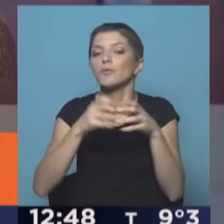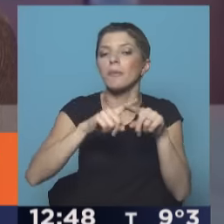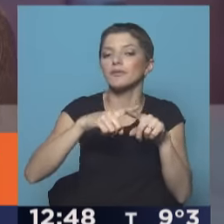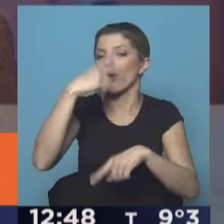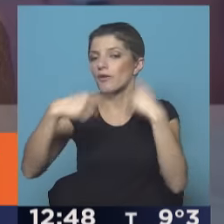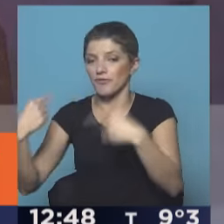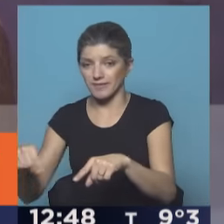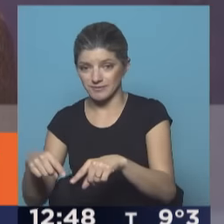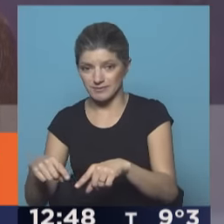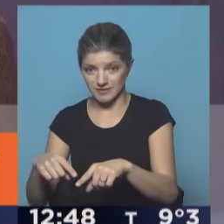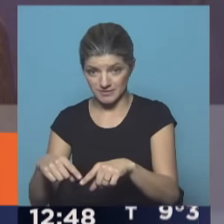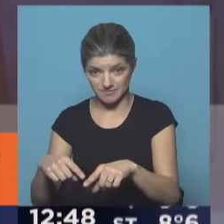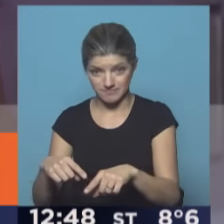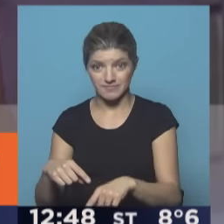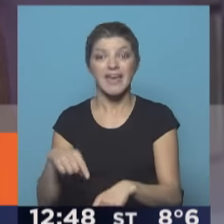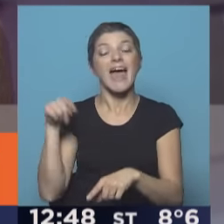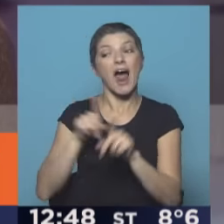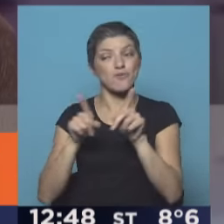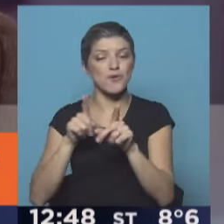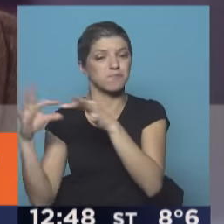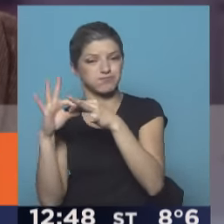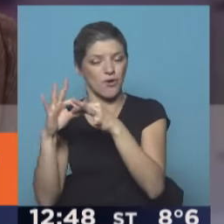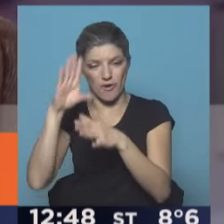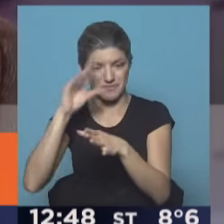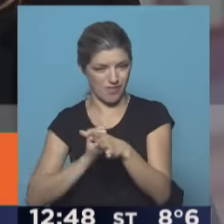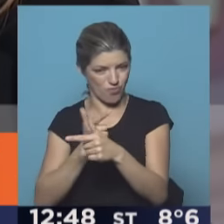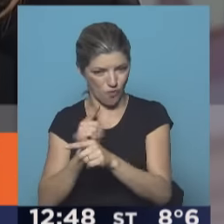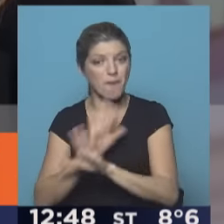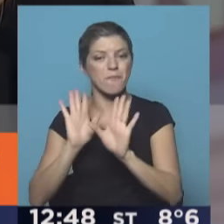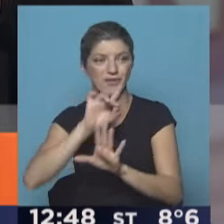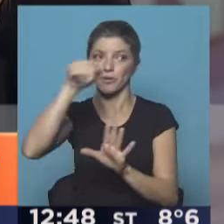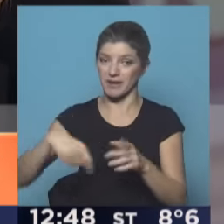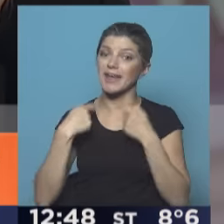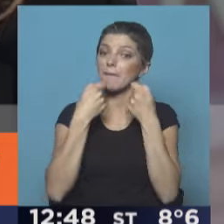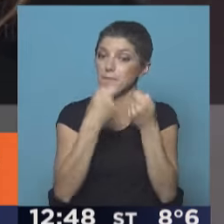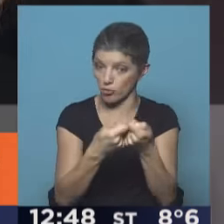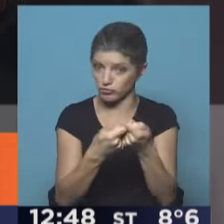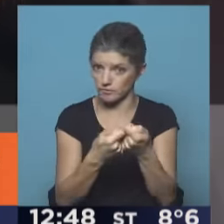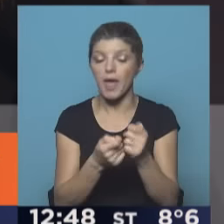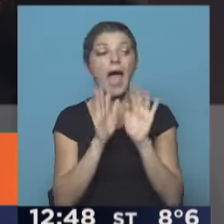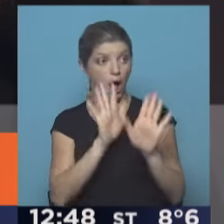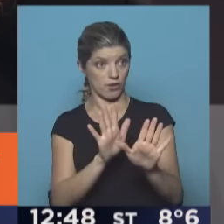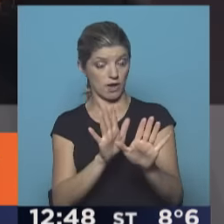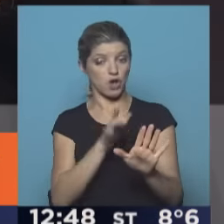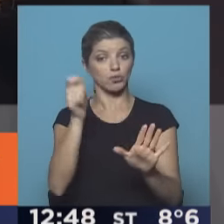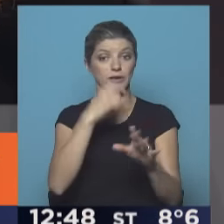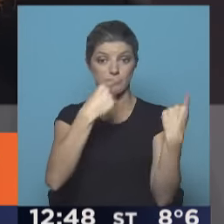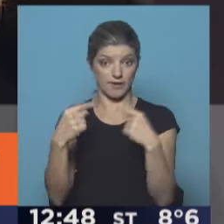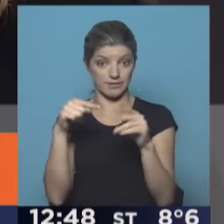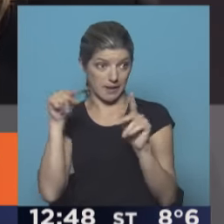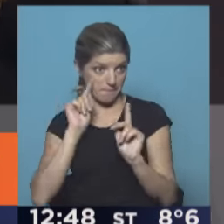pasaba también con los militares seguramente al mismo tiempo sociedad turca no es la misma pero erdogan tampoco es el